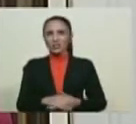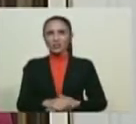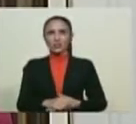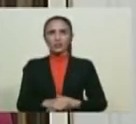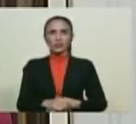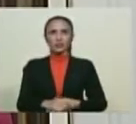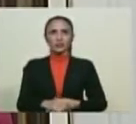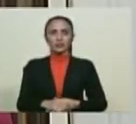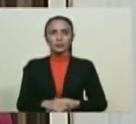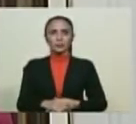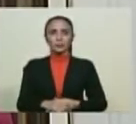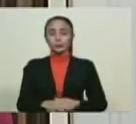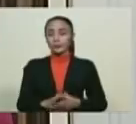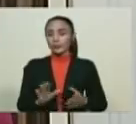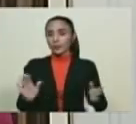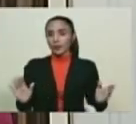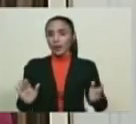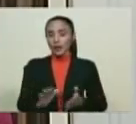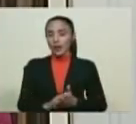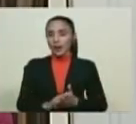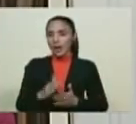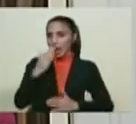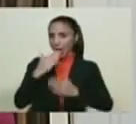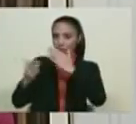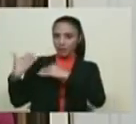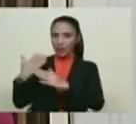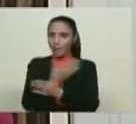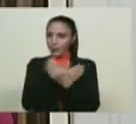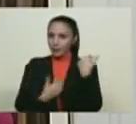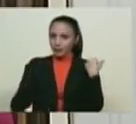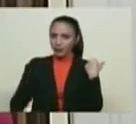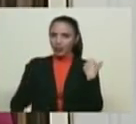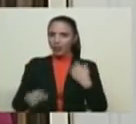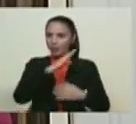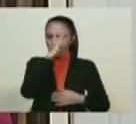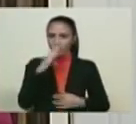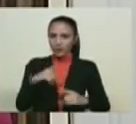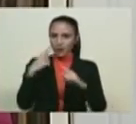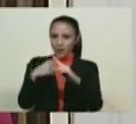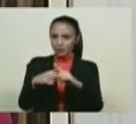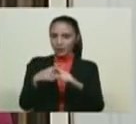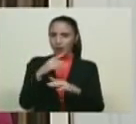el presidente de Brasil, el presidente Lula da Silva, fue capturado.